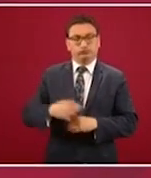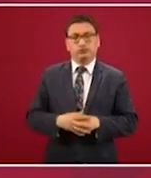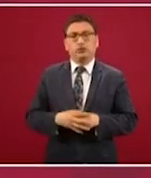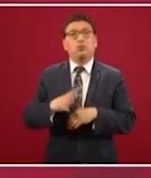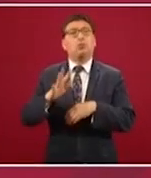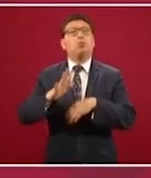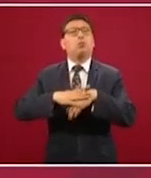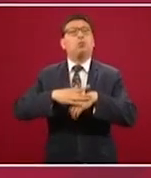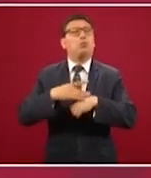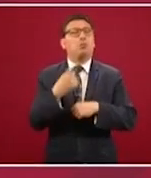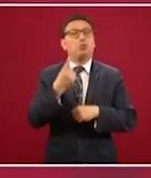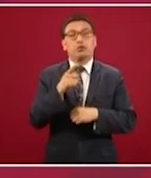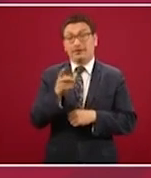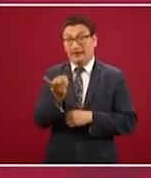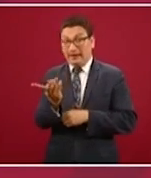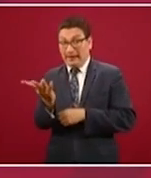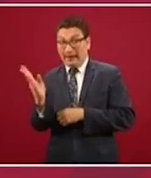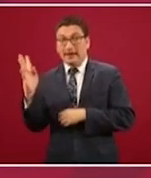votaron